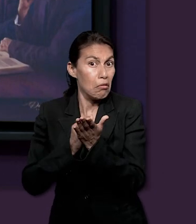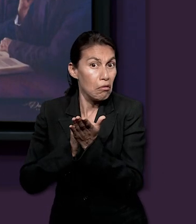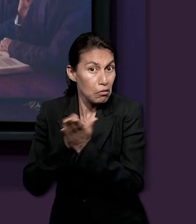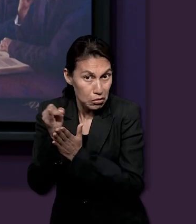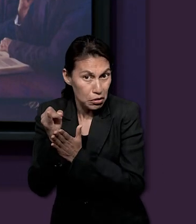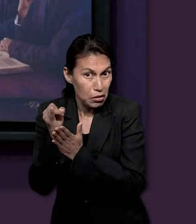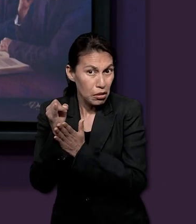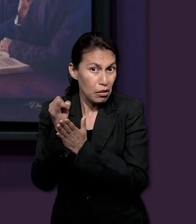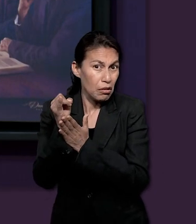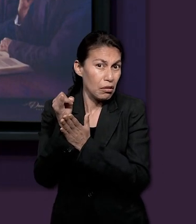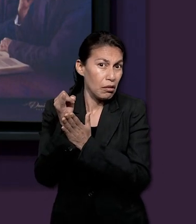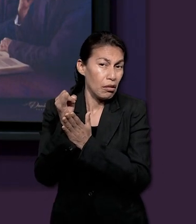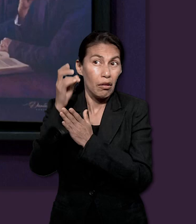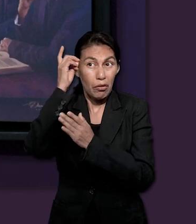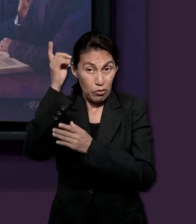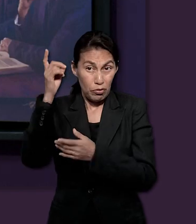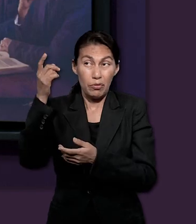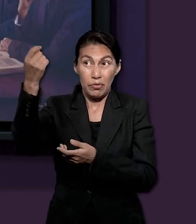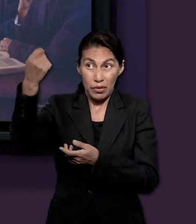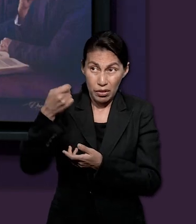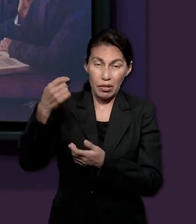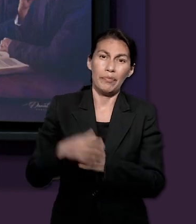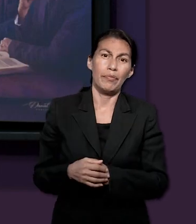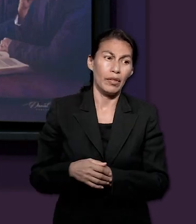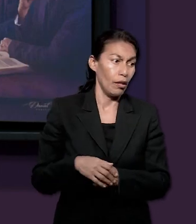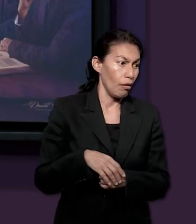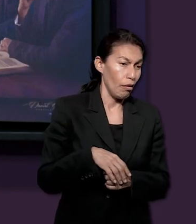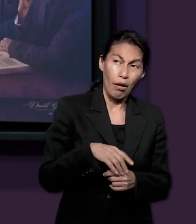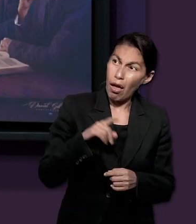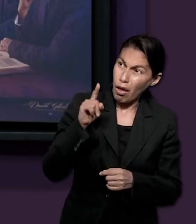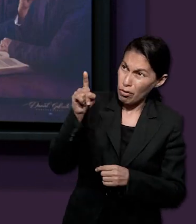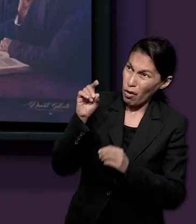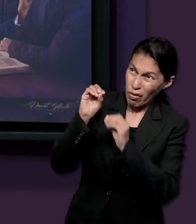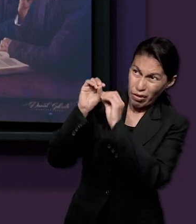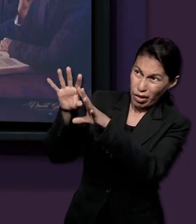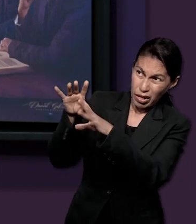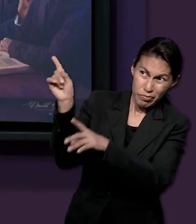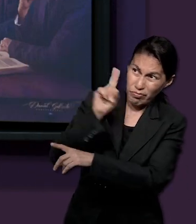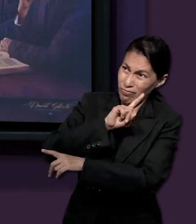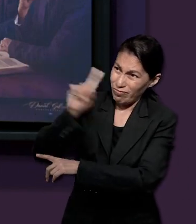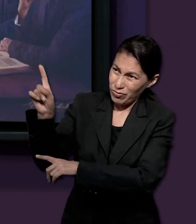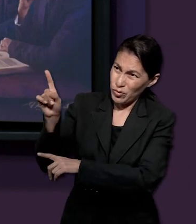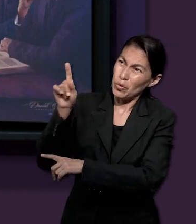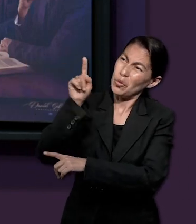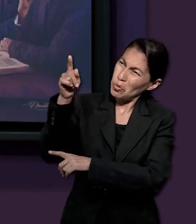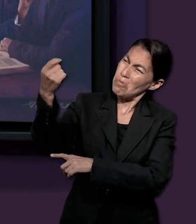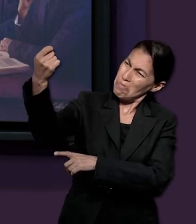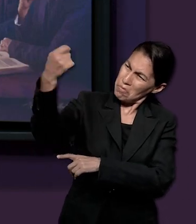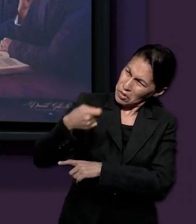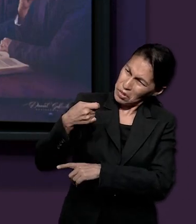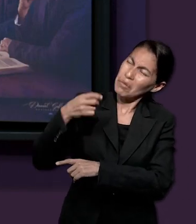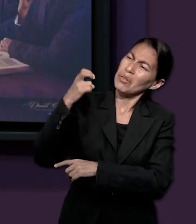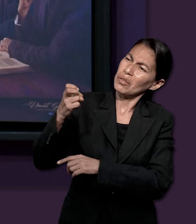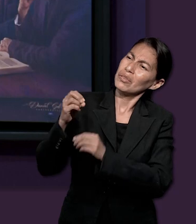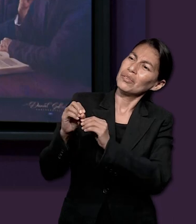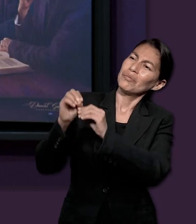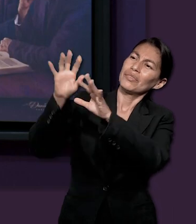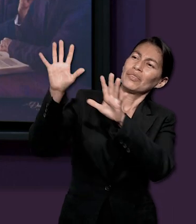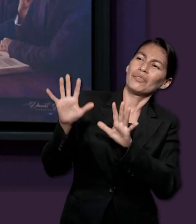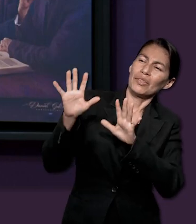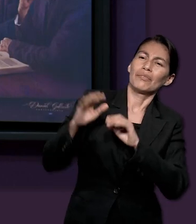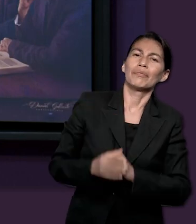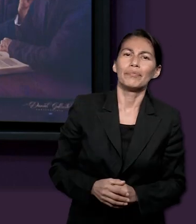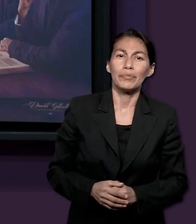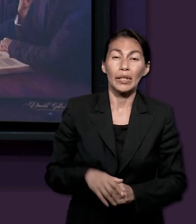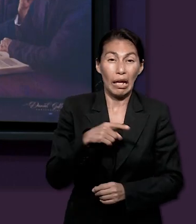Precisamente él le dijo, no te voy a dejar hasta que me bendigas. O sea, él estaba súper determinado y perseveró a